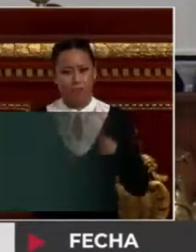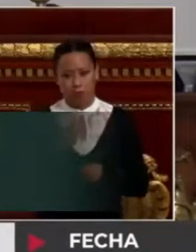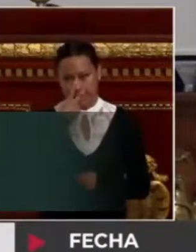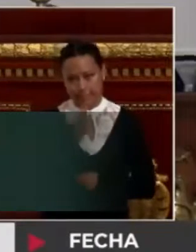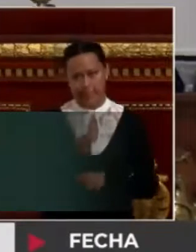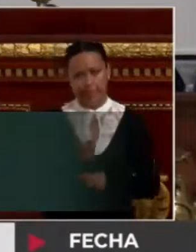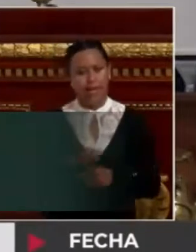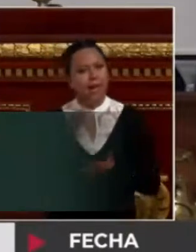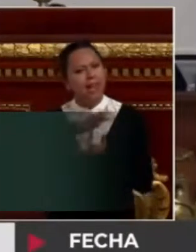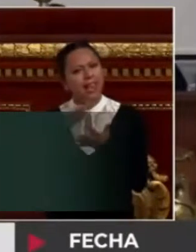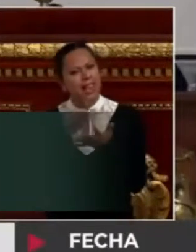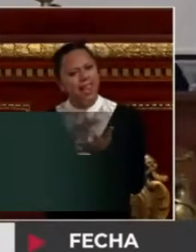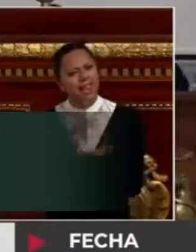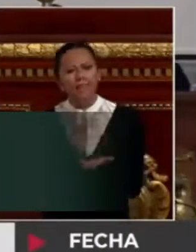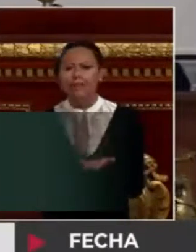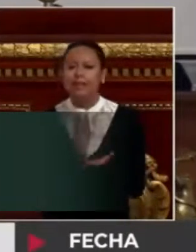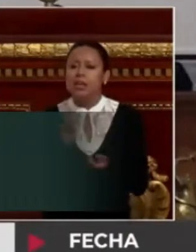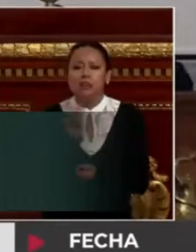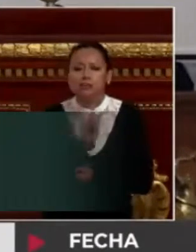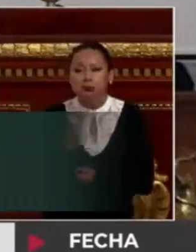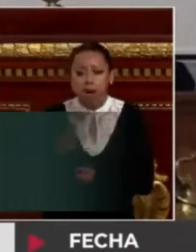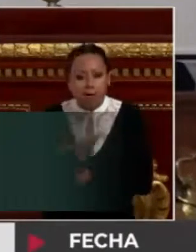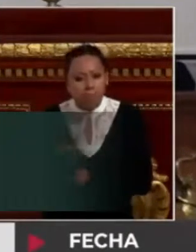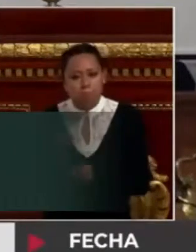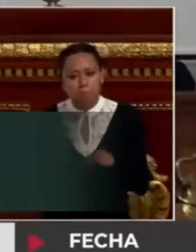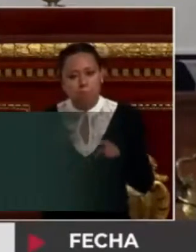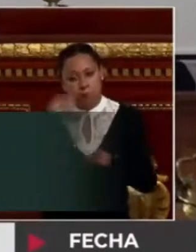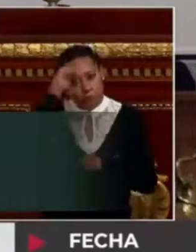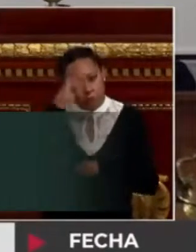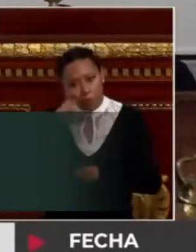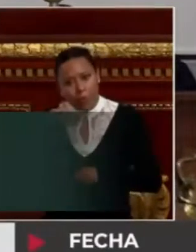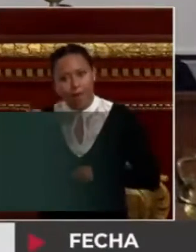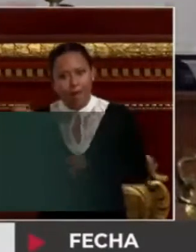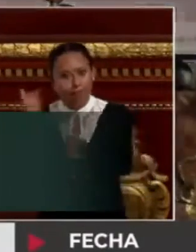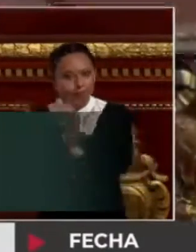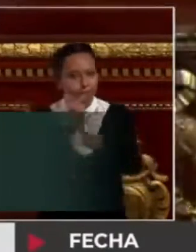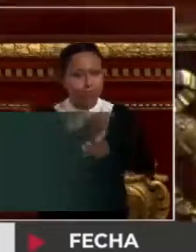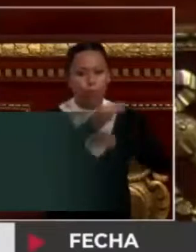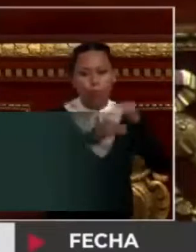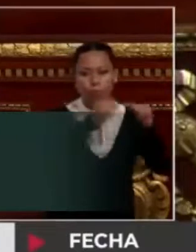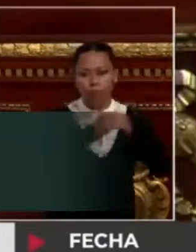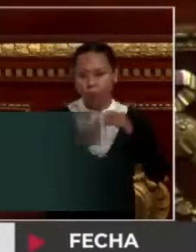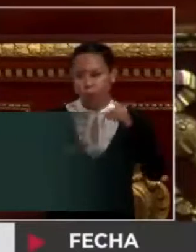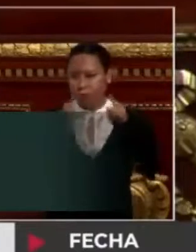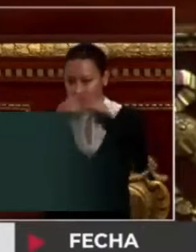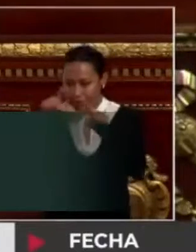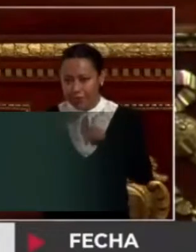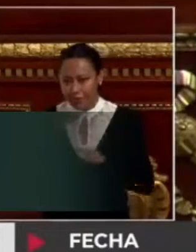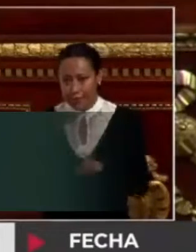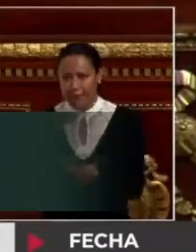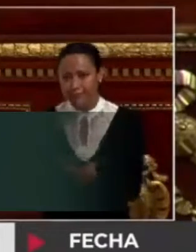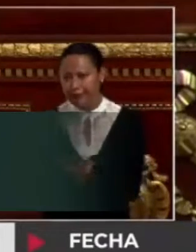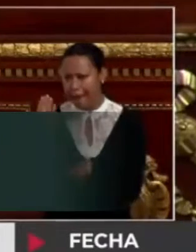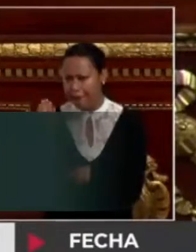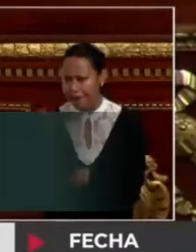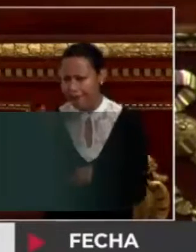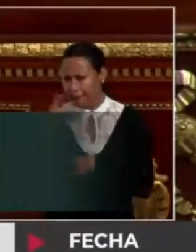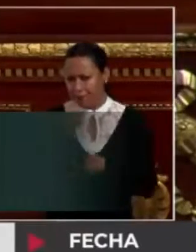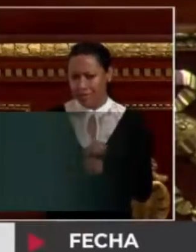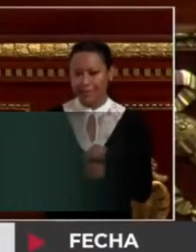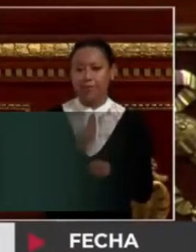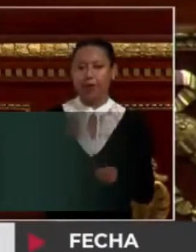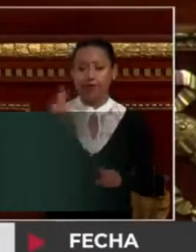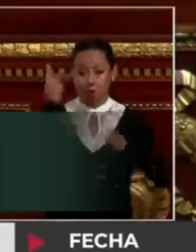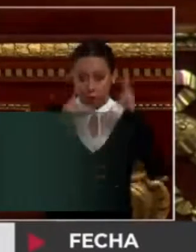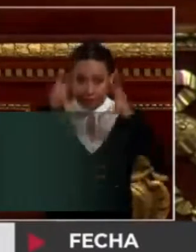como de las 16 alcaldías, para que diseñen e implementen campañas permanentes que fomenten la lectura entre la población capitalina. De acuerdo